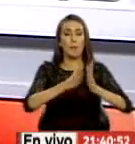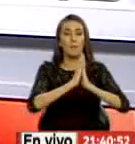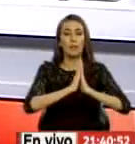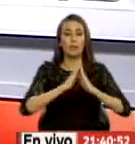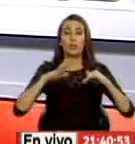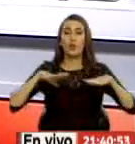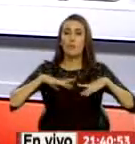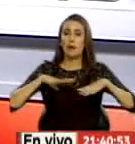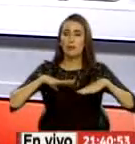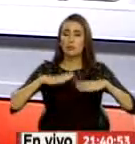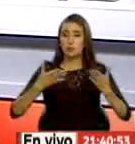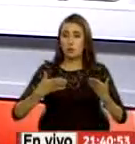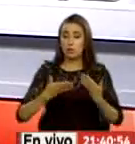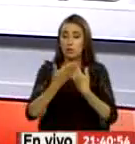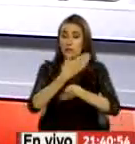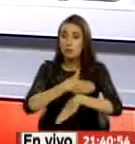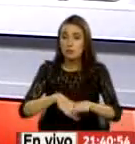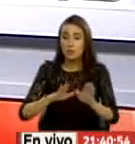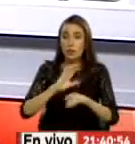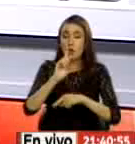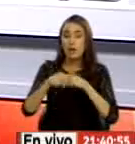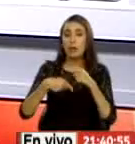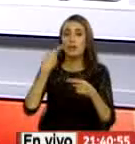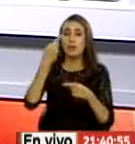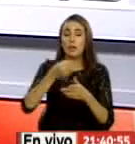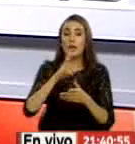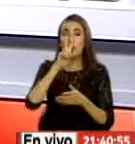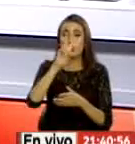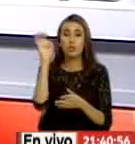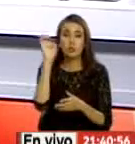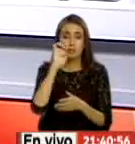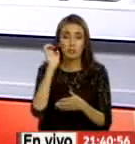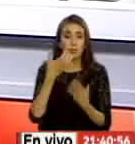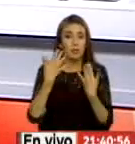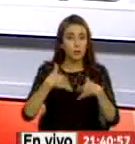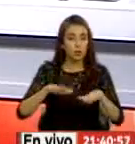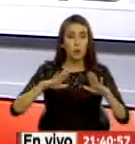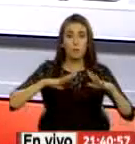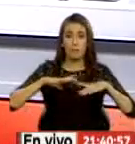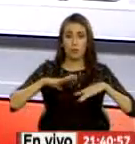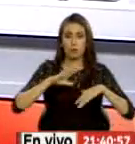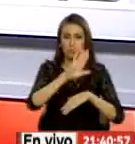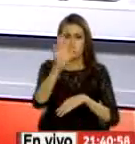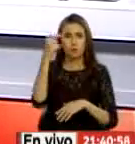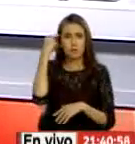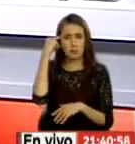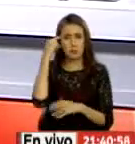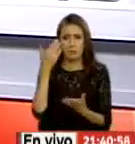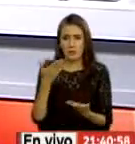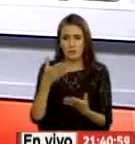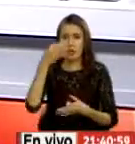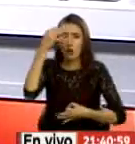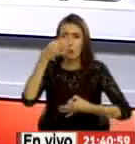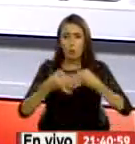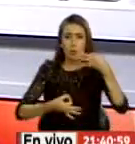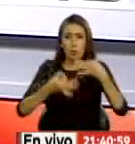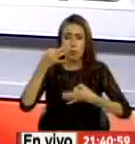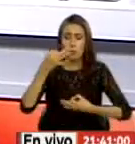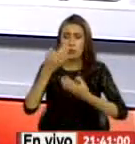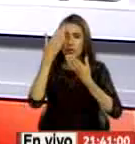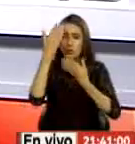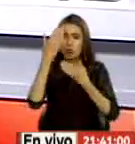Glass. Este finalizaría el próximo 2 de enero. ¿Usted cree que el juicio político se